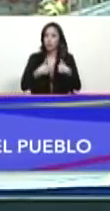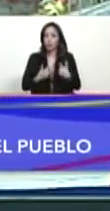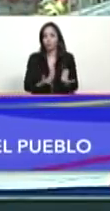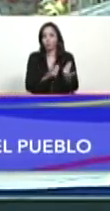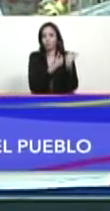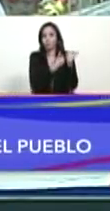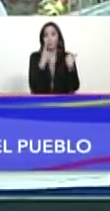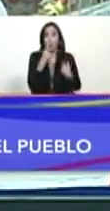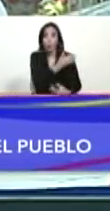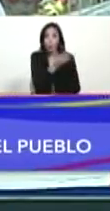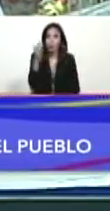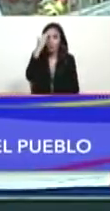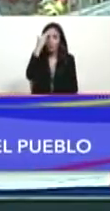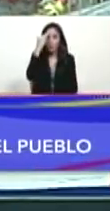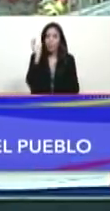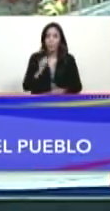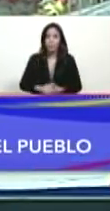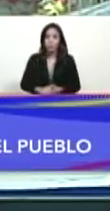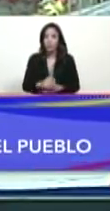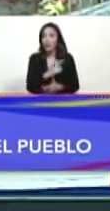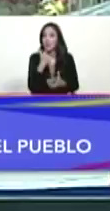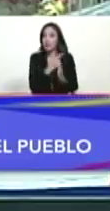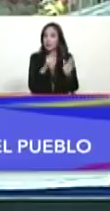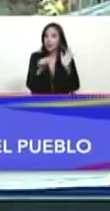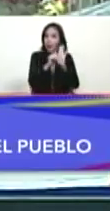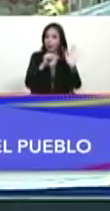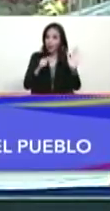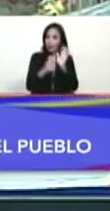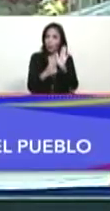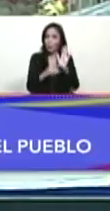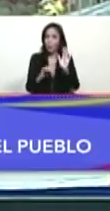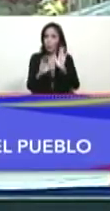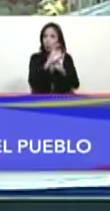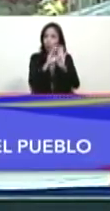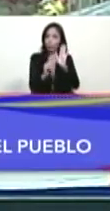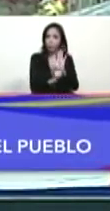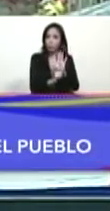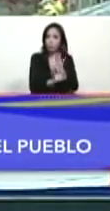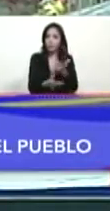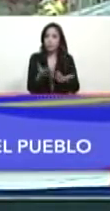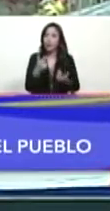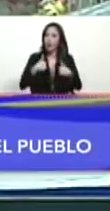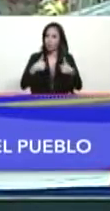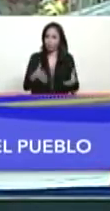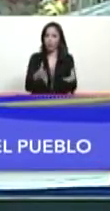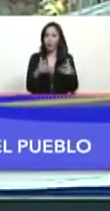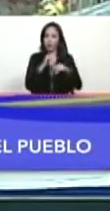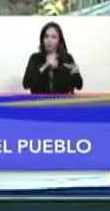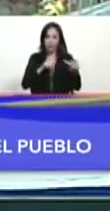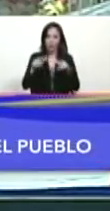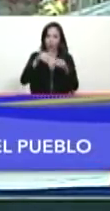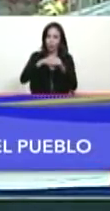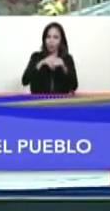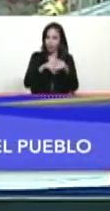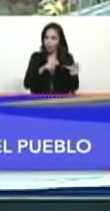Deben saberlo, compañeros, como manda la Constitución, a pesar que habíamos ganado las elecciones,